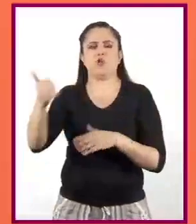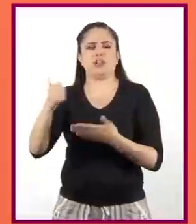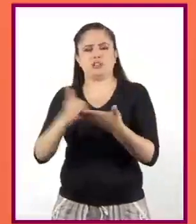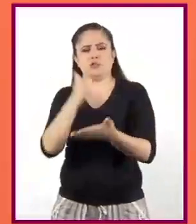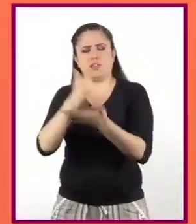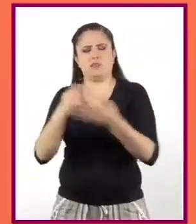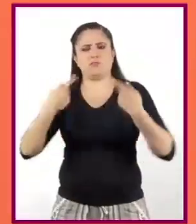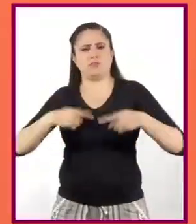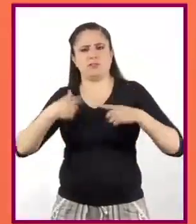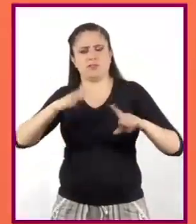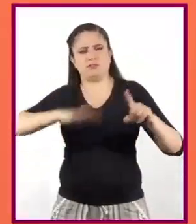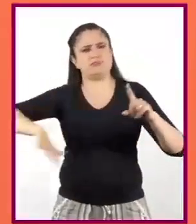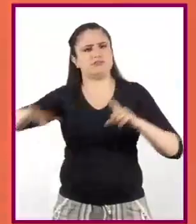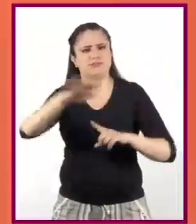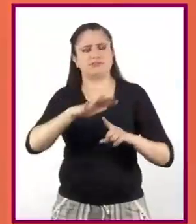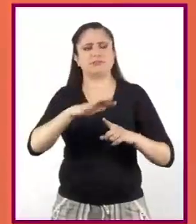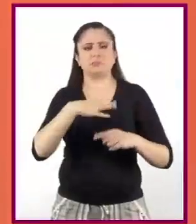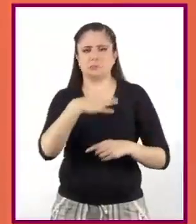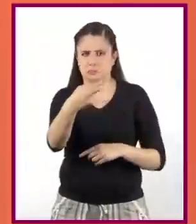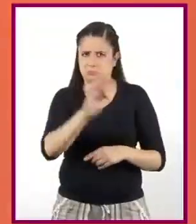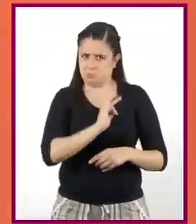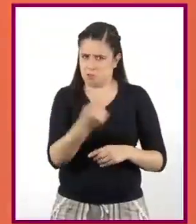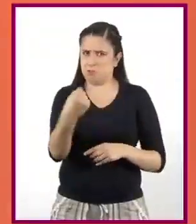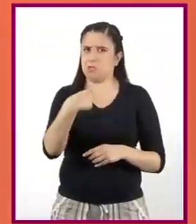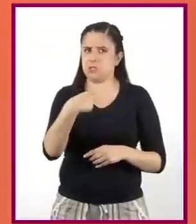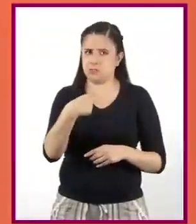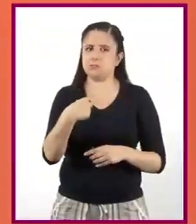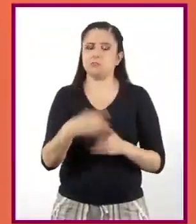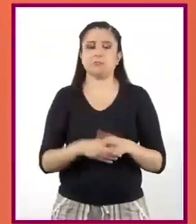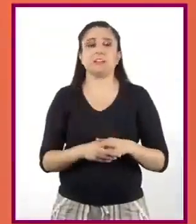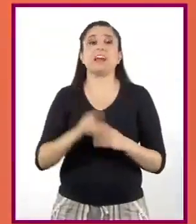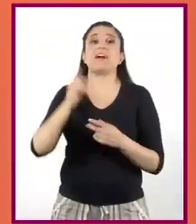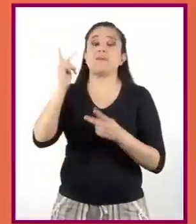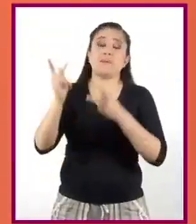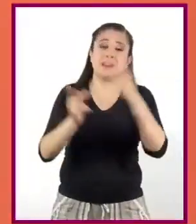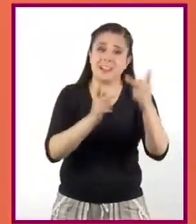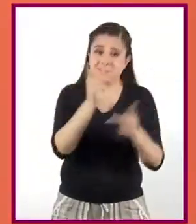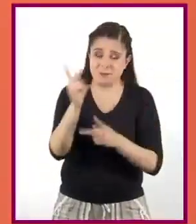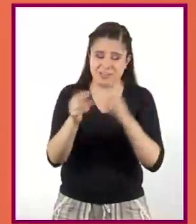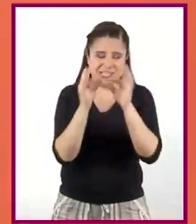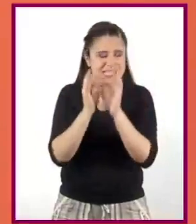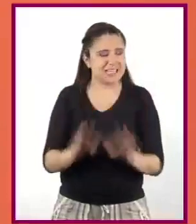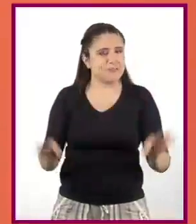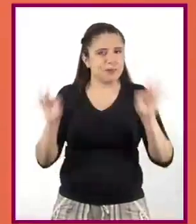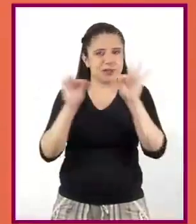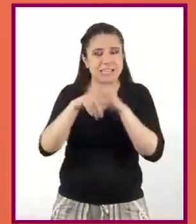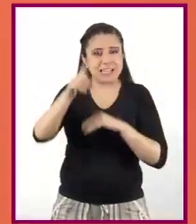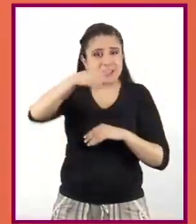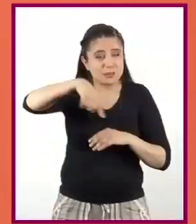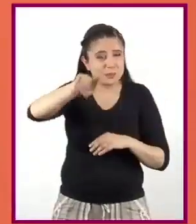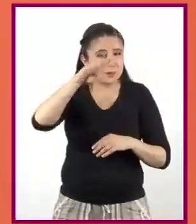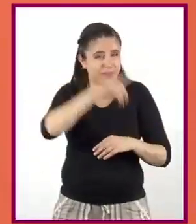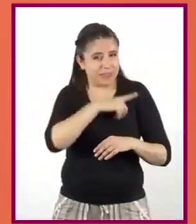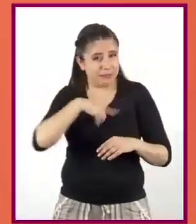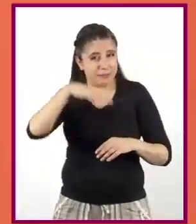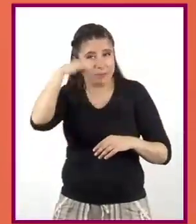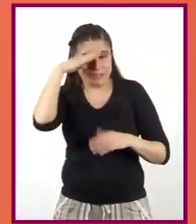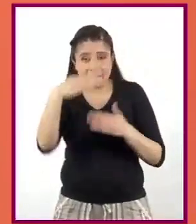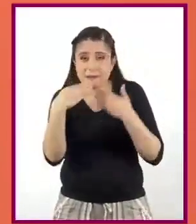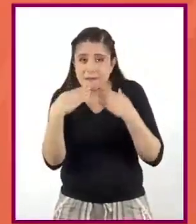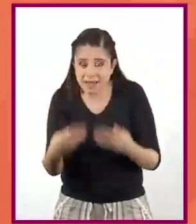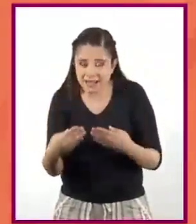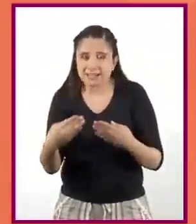ciudadanas y otros ciudadanos. Entre las preguntas valiosas que no deben dejar de plantearse están